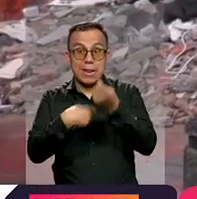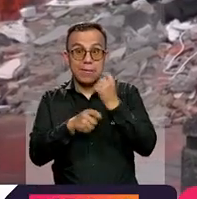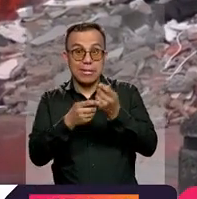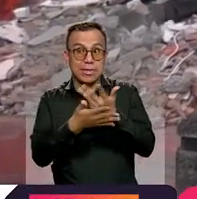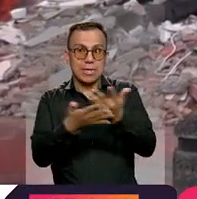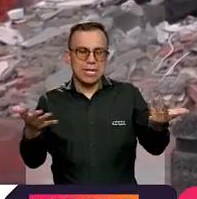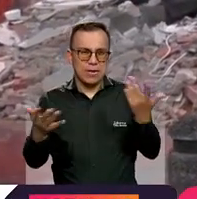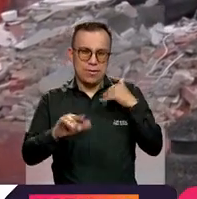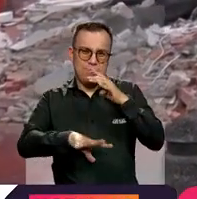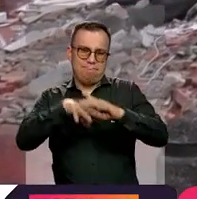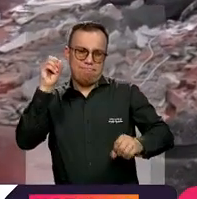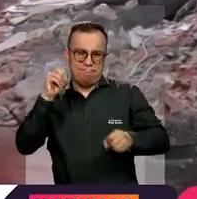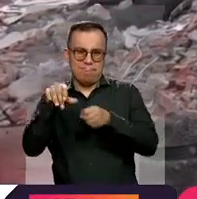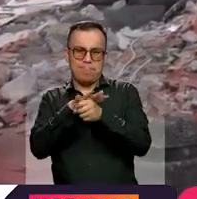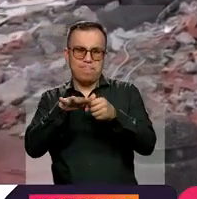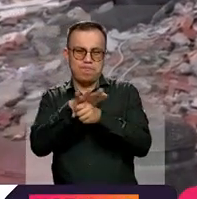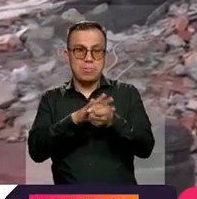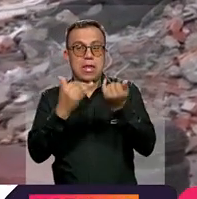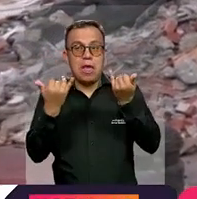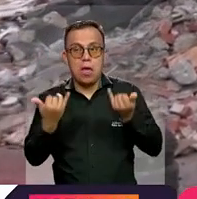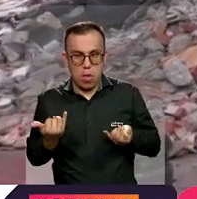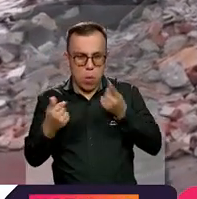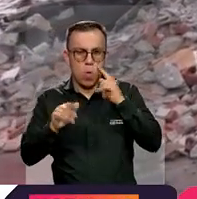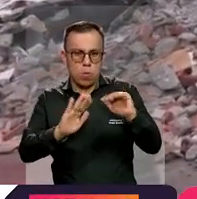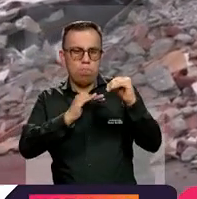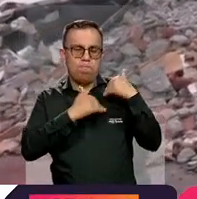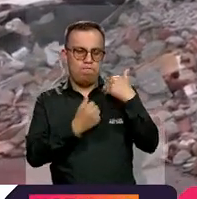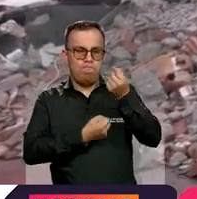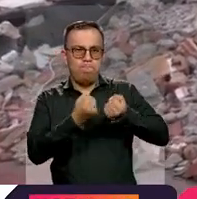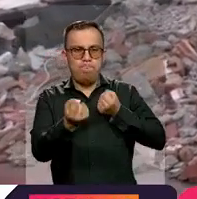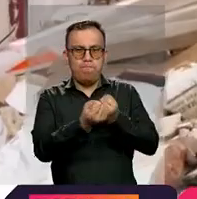y alejarse del barrio. Piden a las autoridades